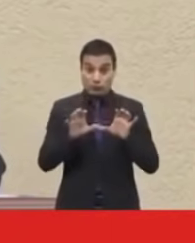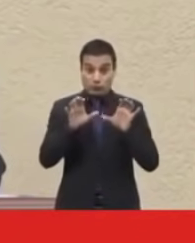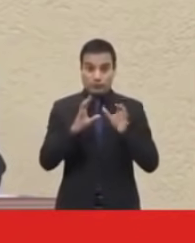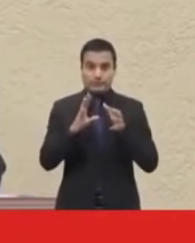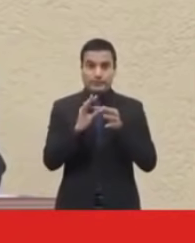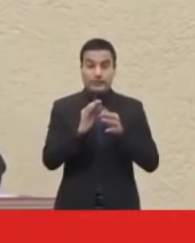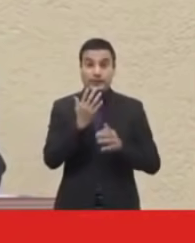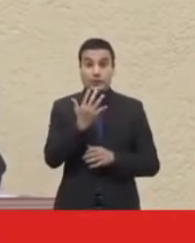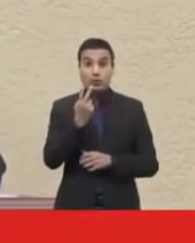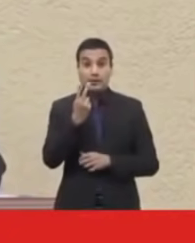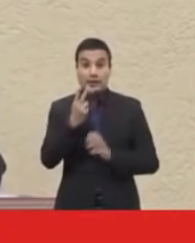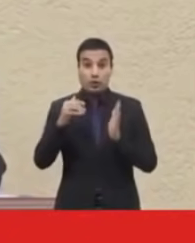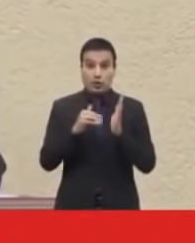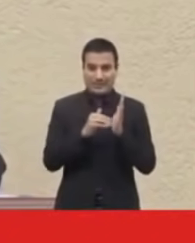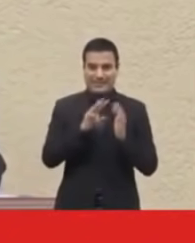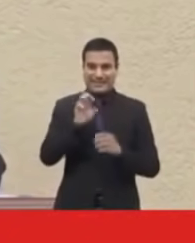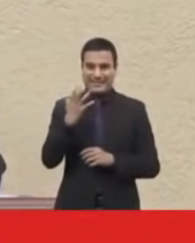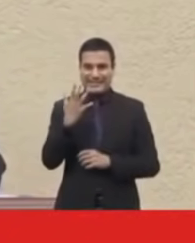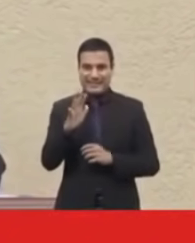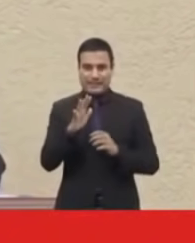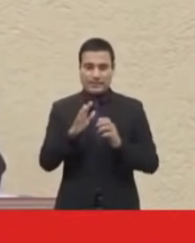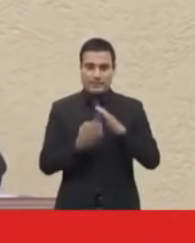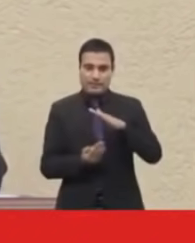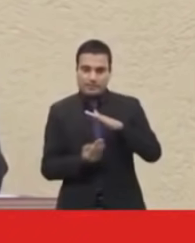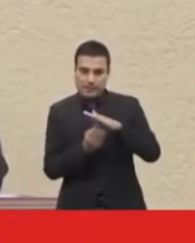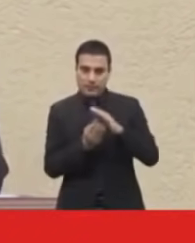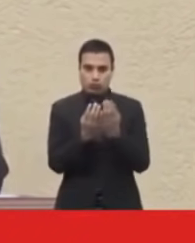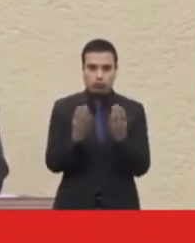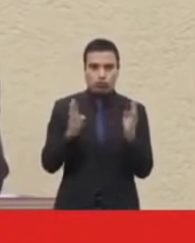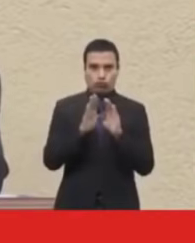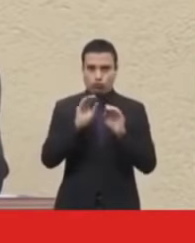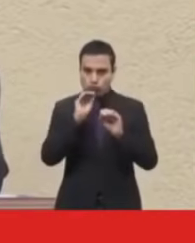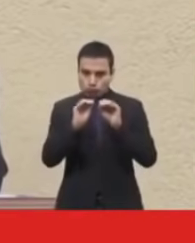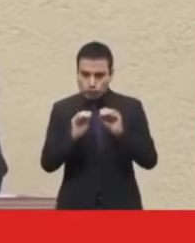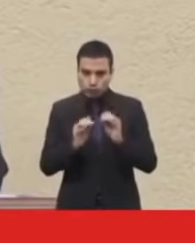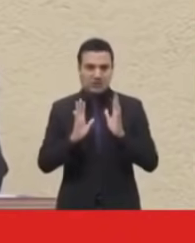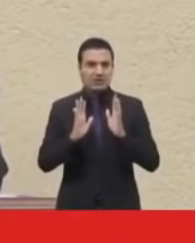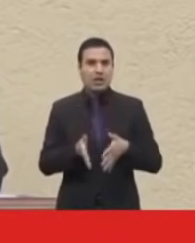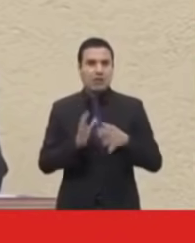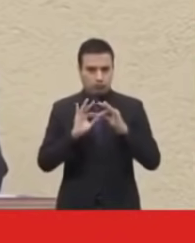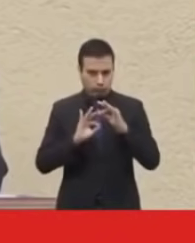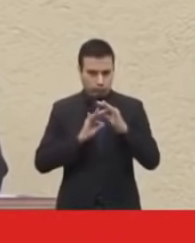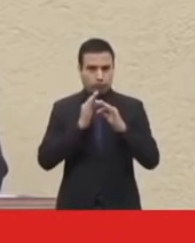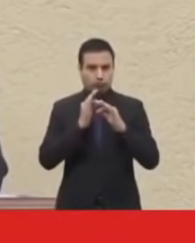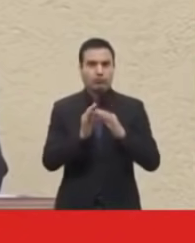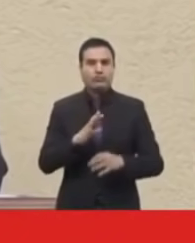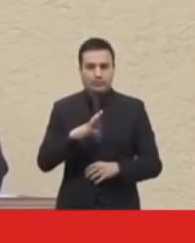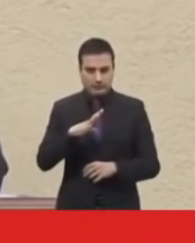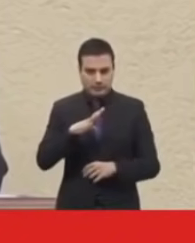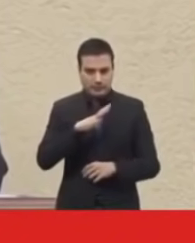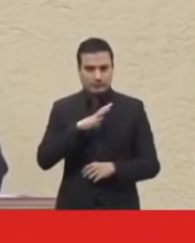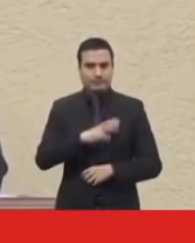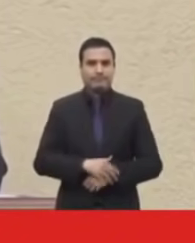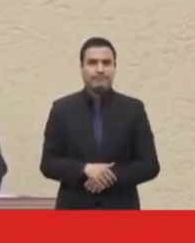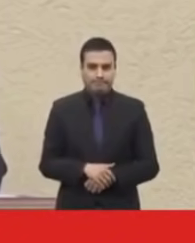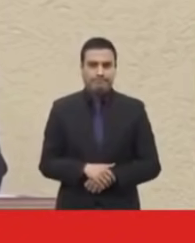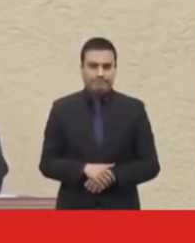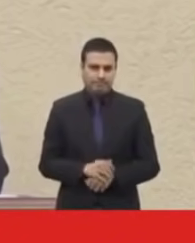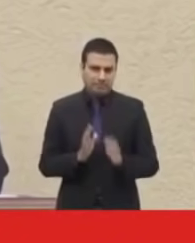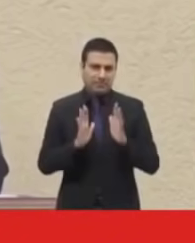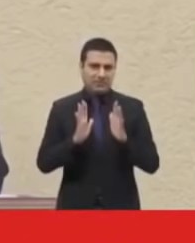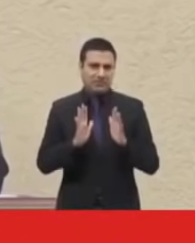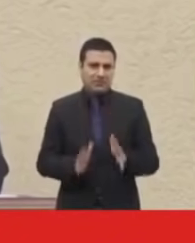hay 52310 mesas res informadas es decir señaladas reportadas como